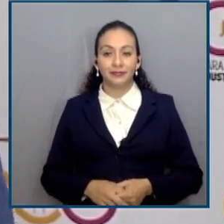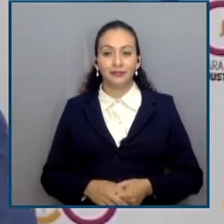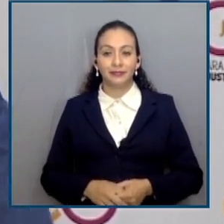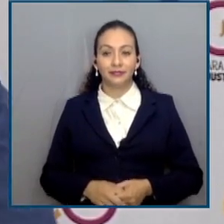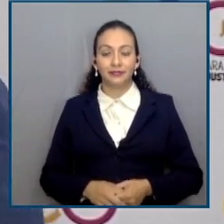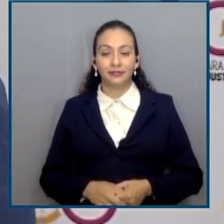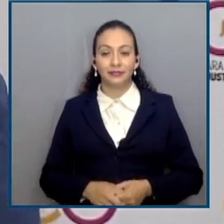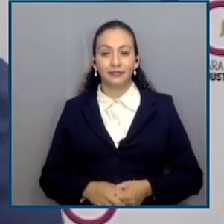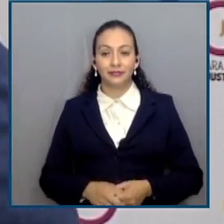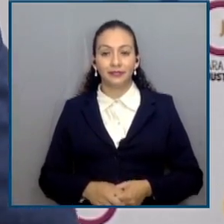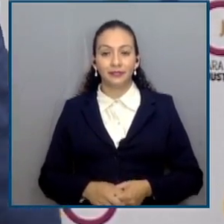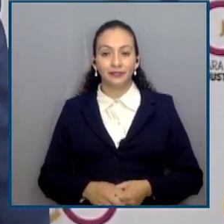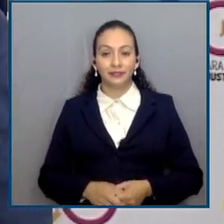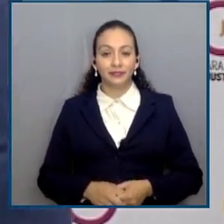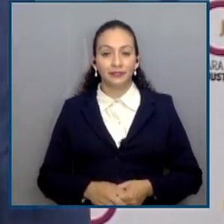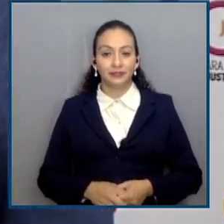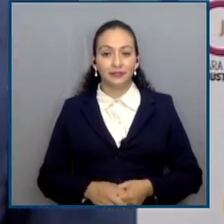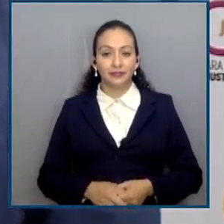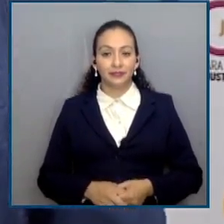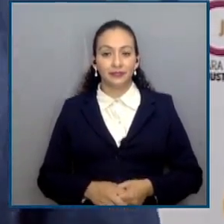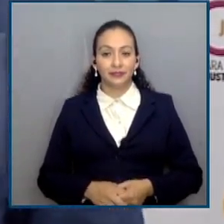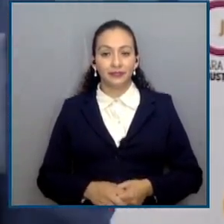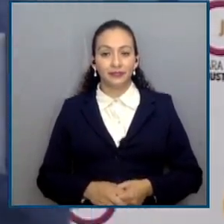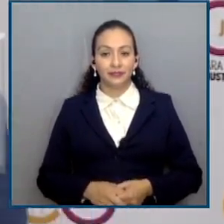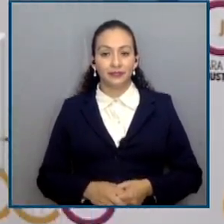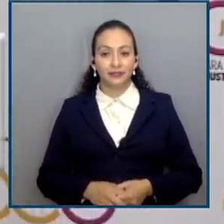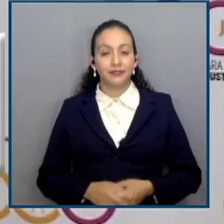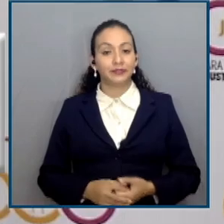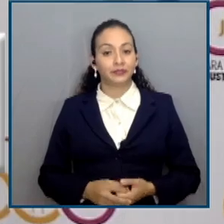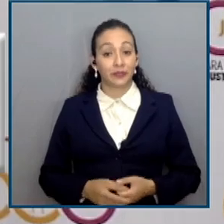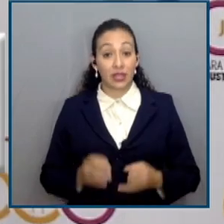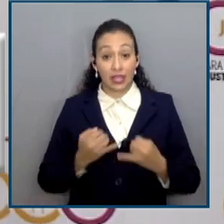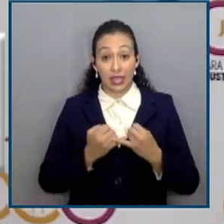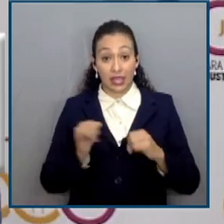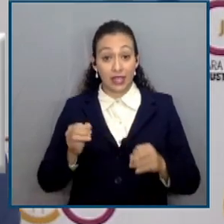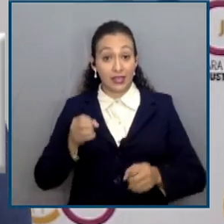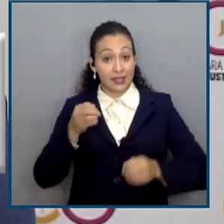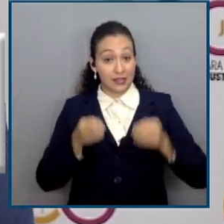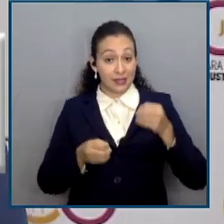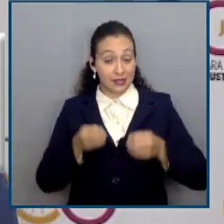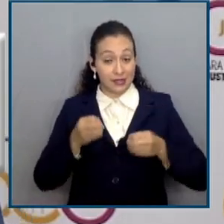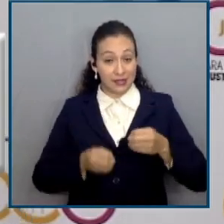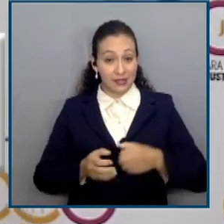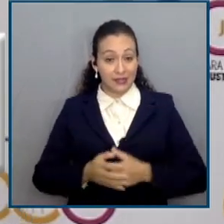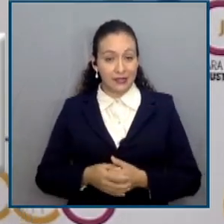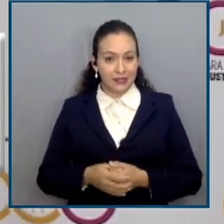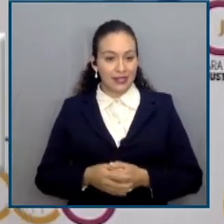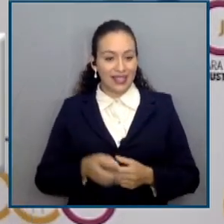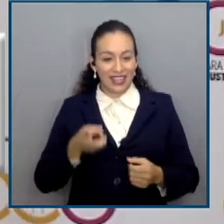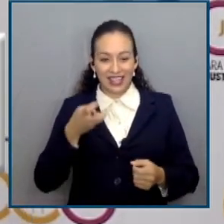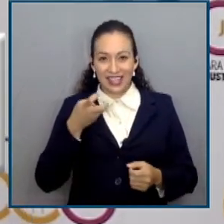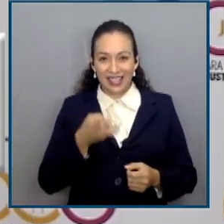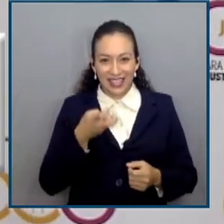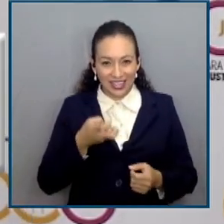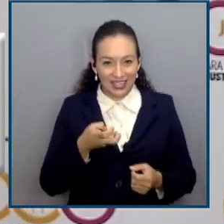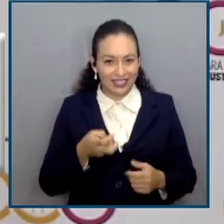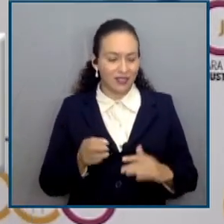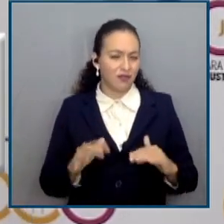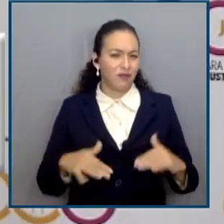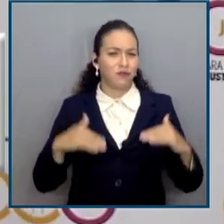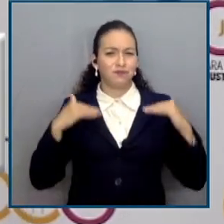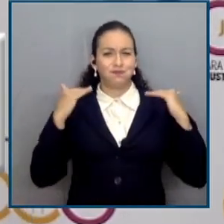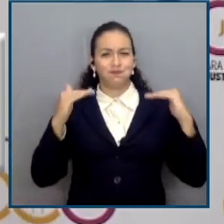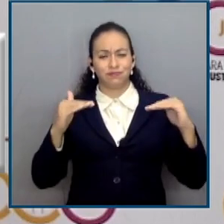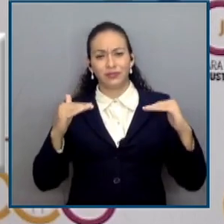Me parece que la independencia judicial es la nota distintiva de los